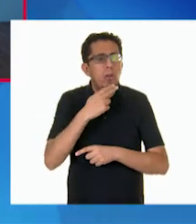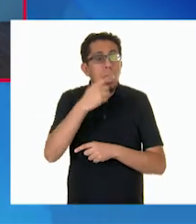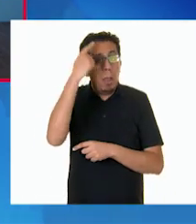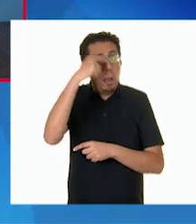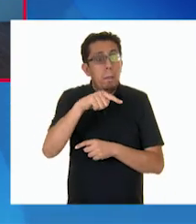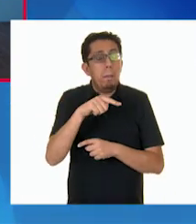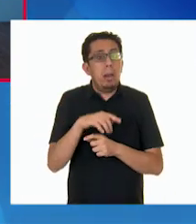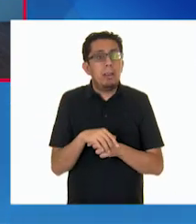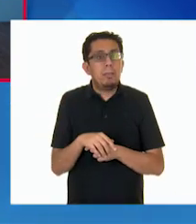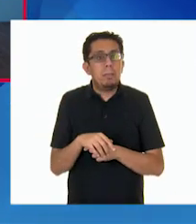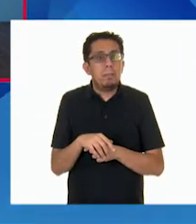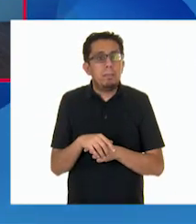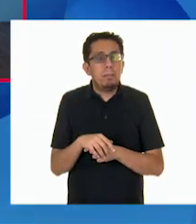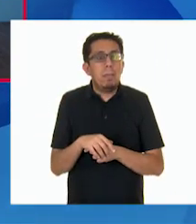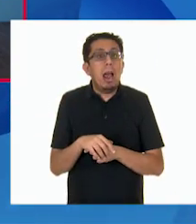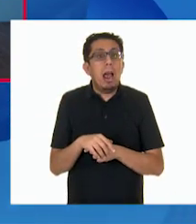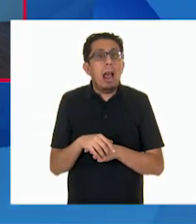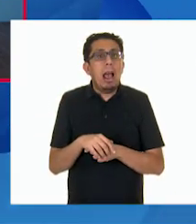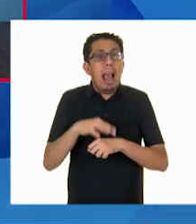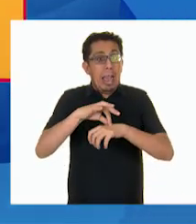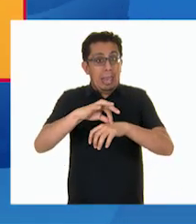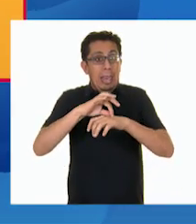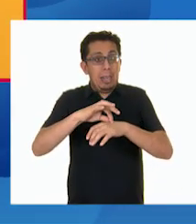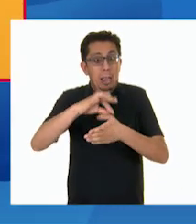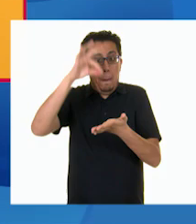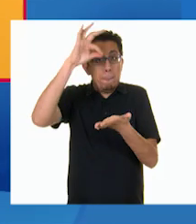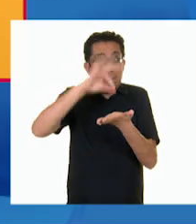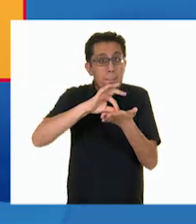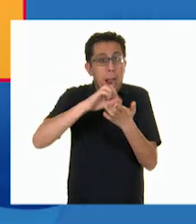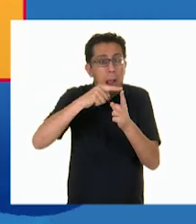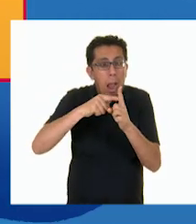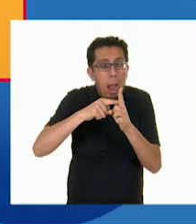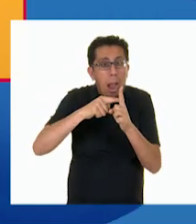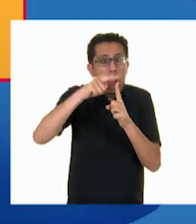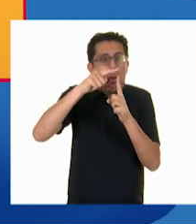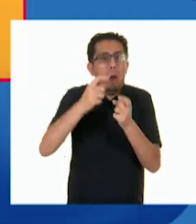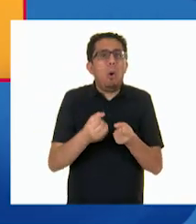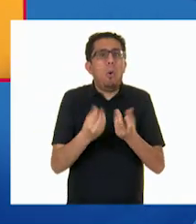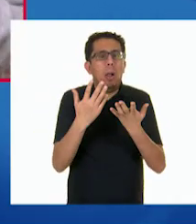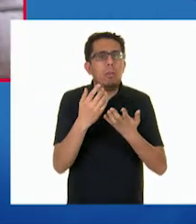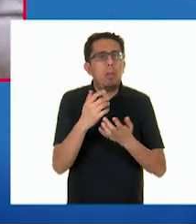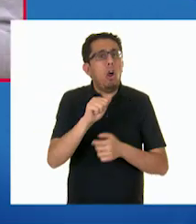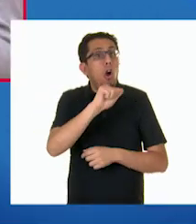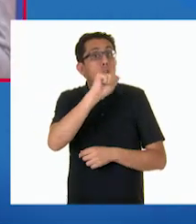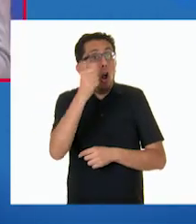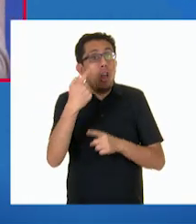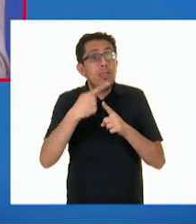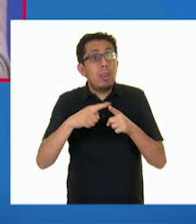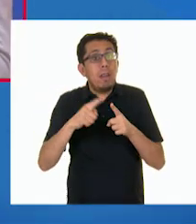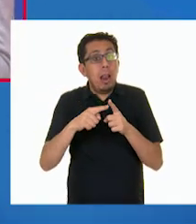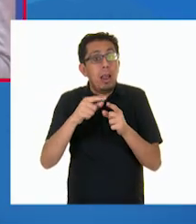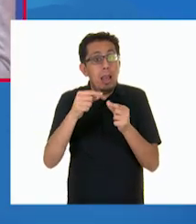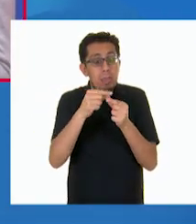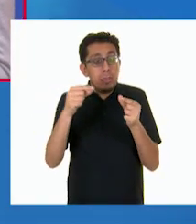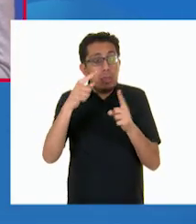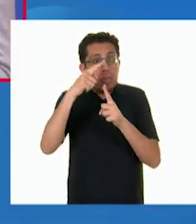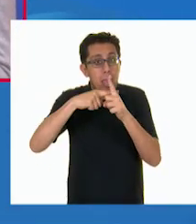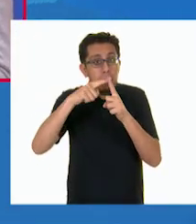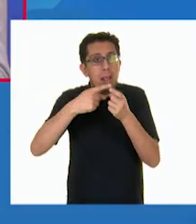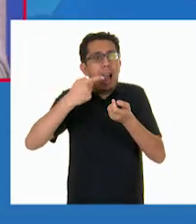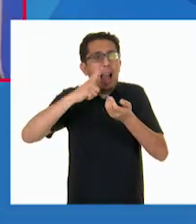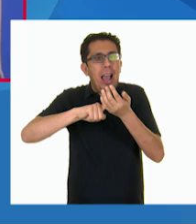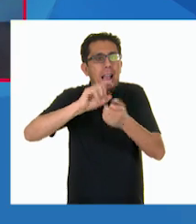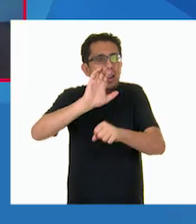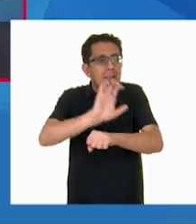para medir la temperatura de la carne o del caramelo. ¿Y qué me dices de los termómetros digitales? A lo mejor has visto uno de estos si alguna vez te